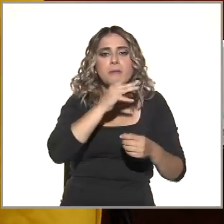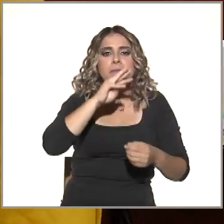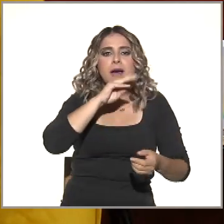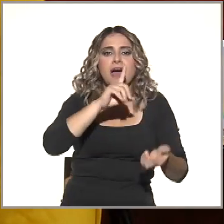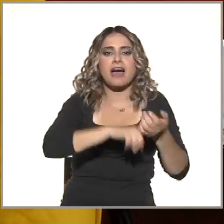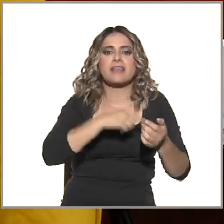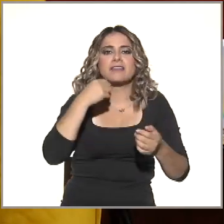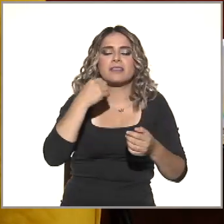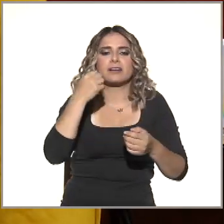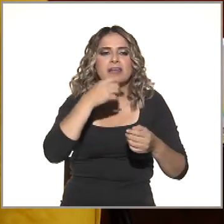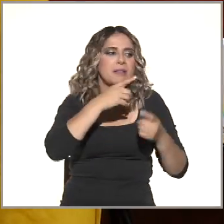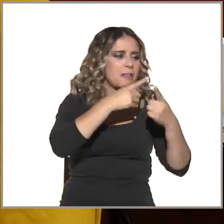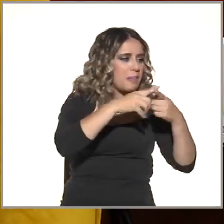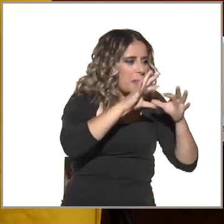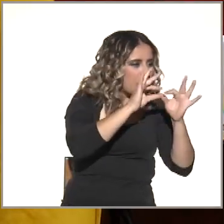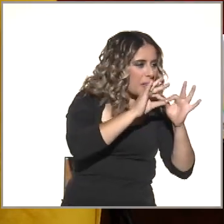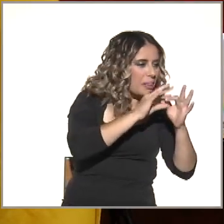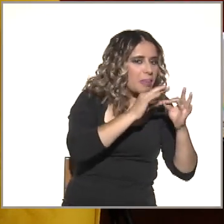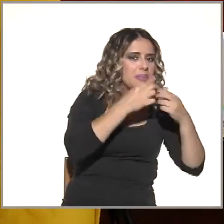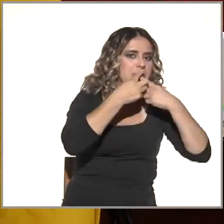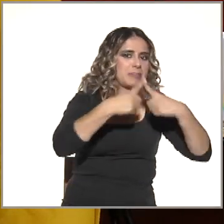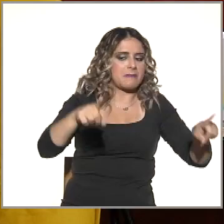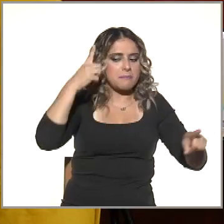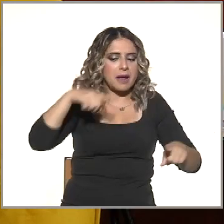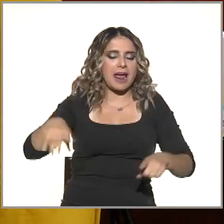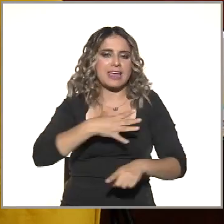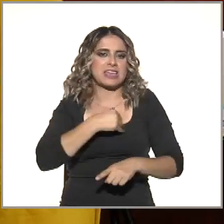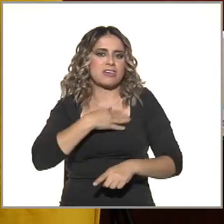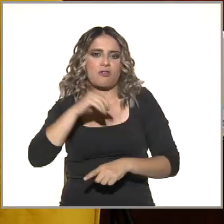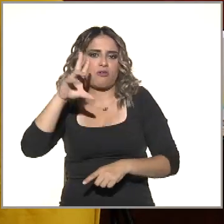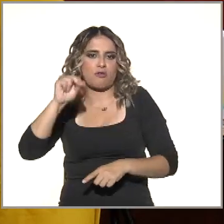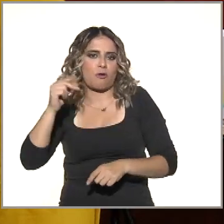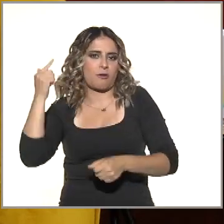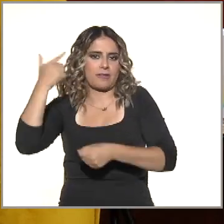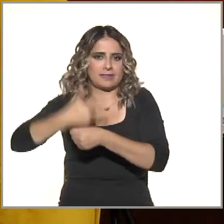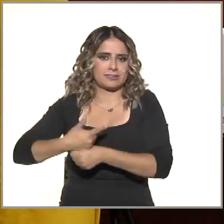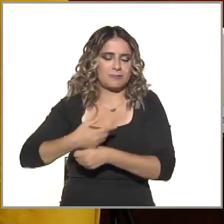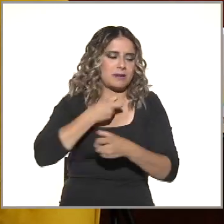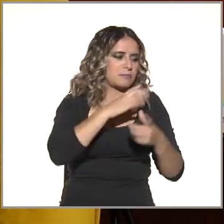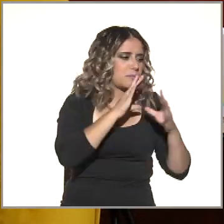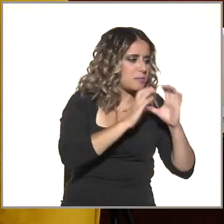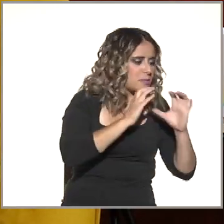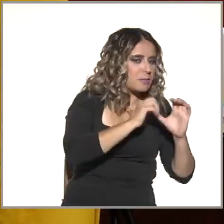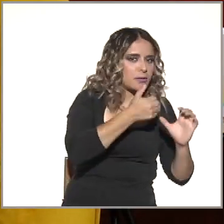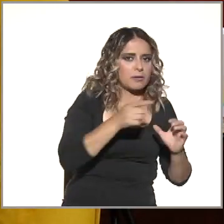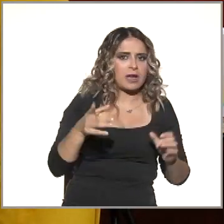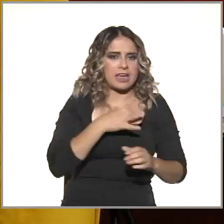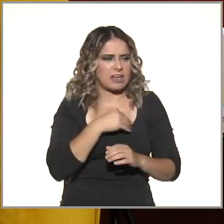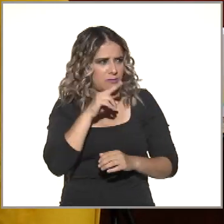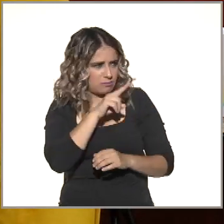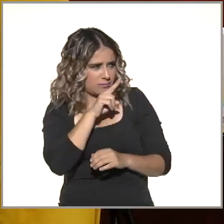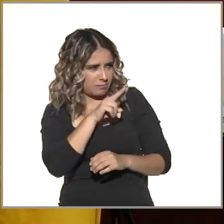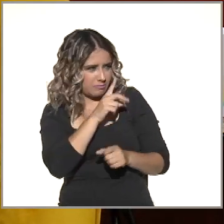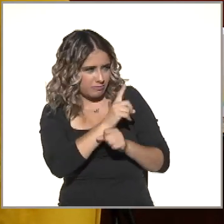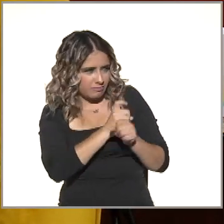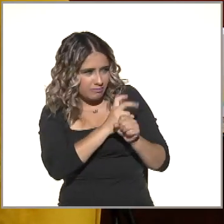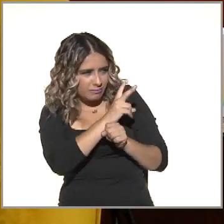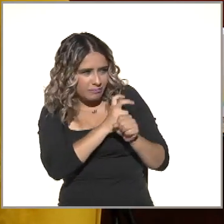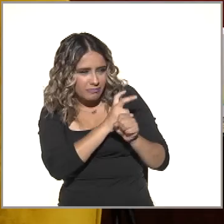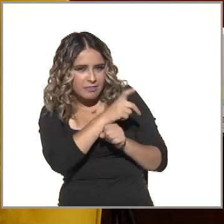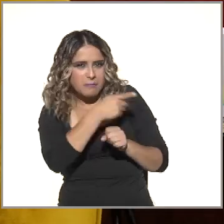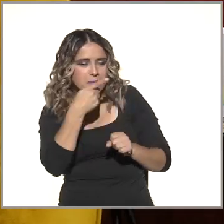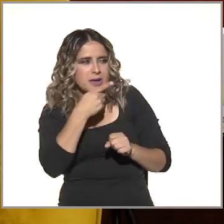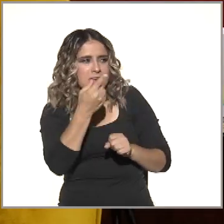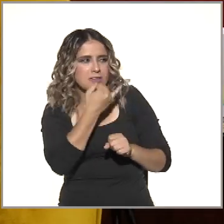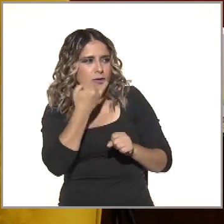una lengua diferente para que los hijos no entiendan. Ese es el punto. Y en ese caso los hijos aprenden esa lengua diferente. Es una